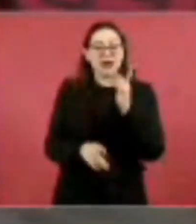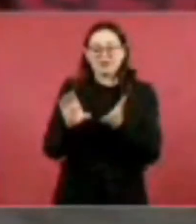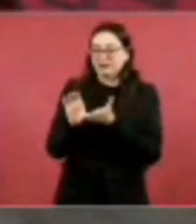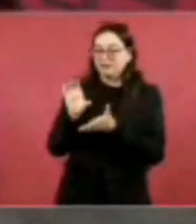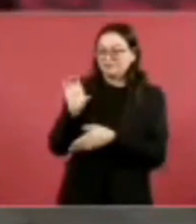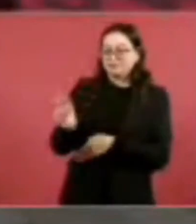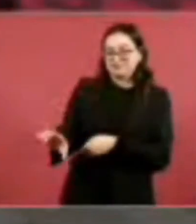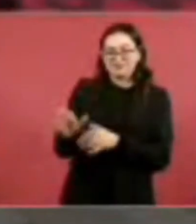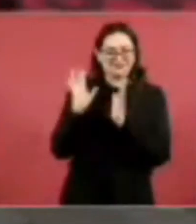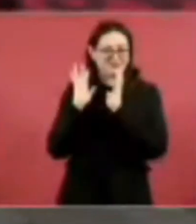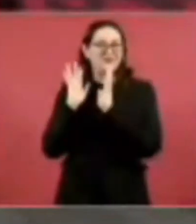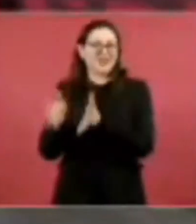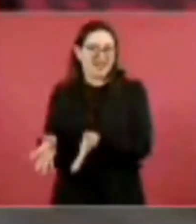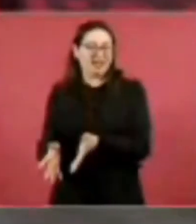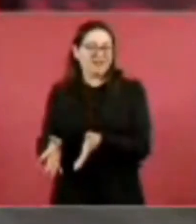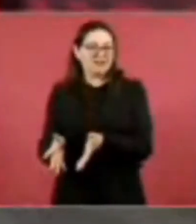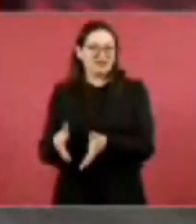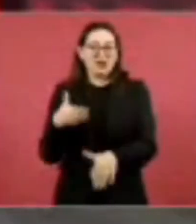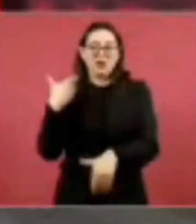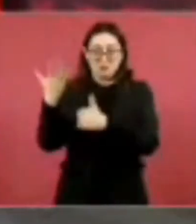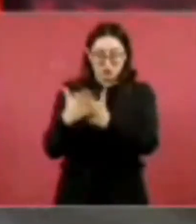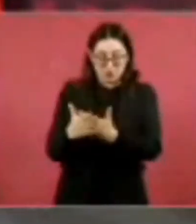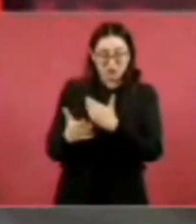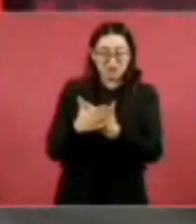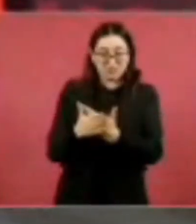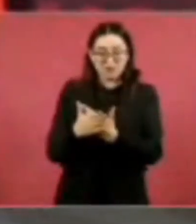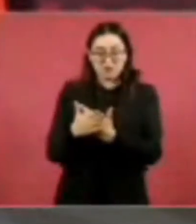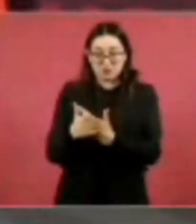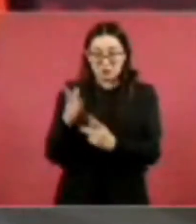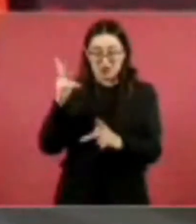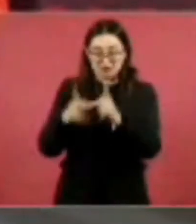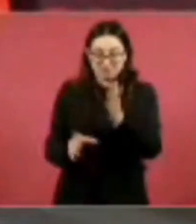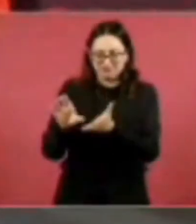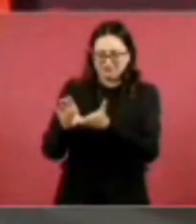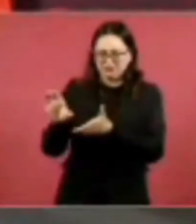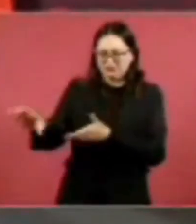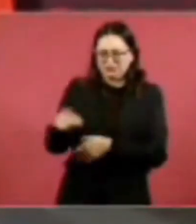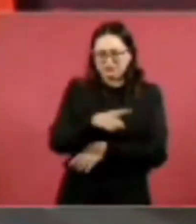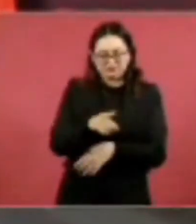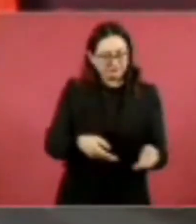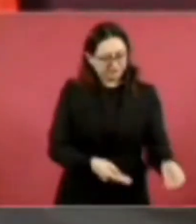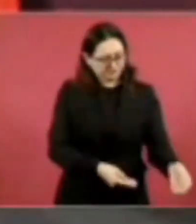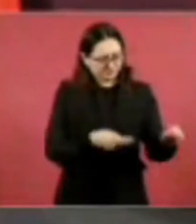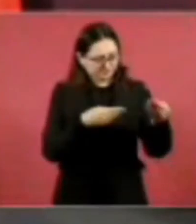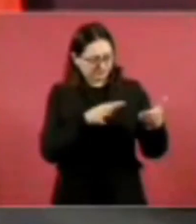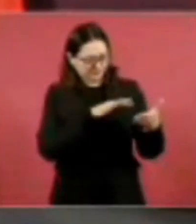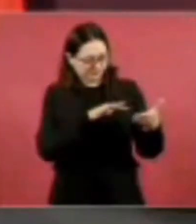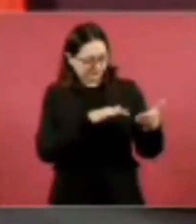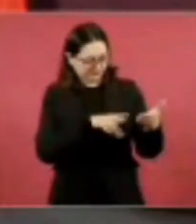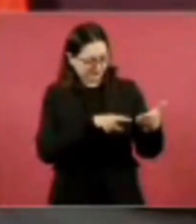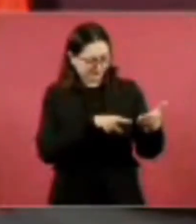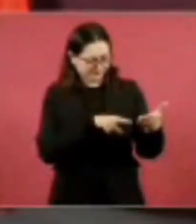por recibirlo, pero si leen una cosa así, no se